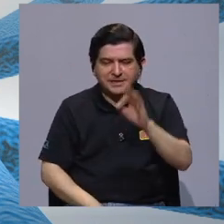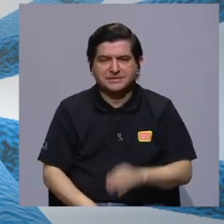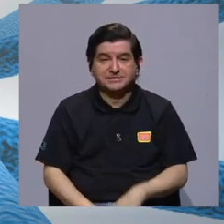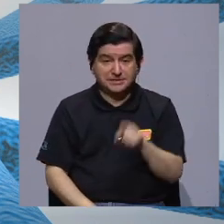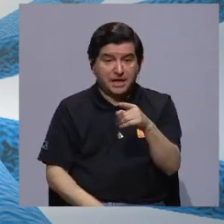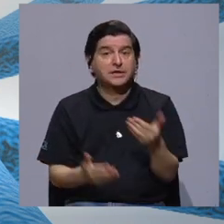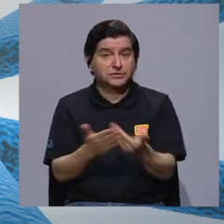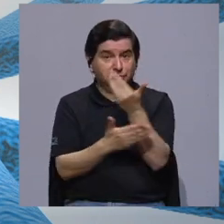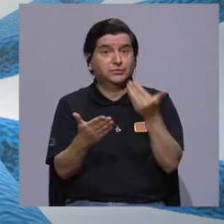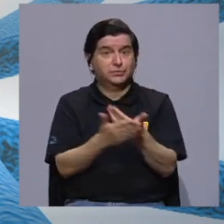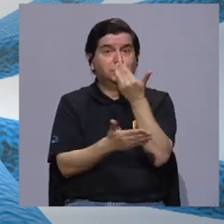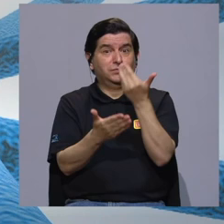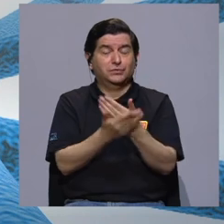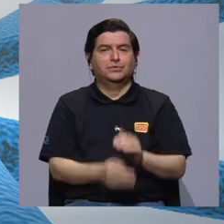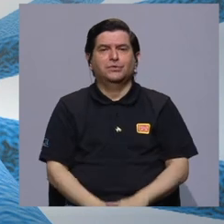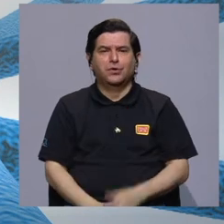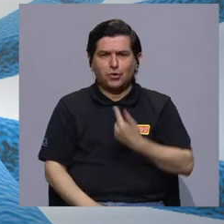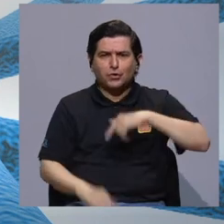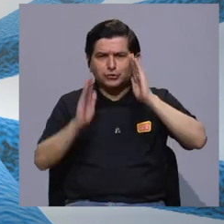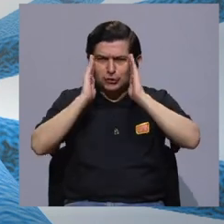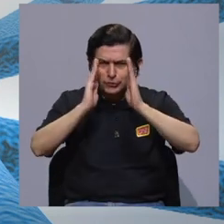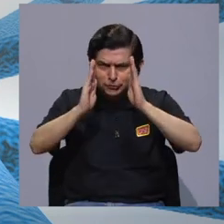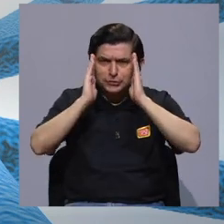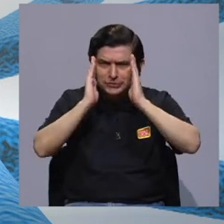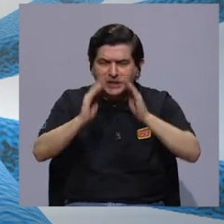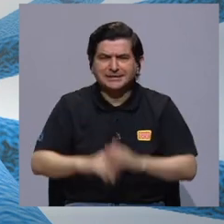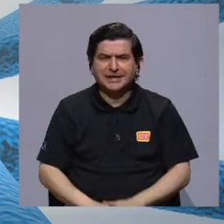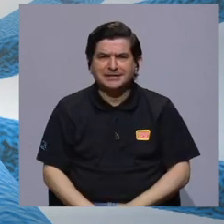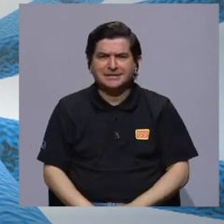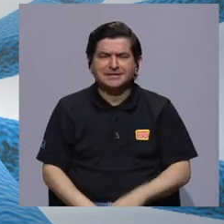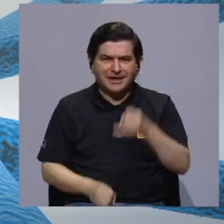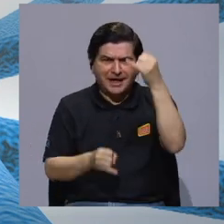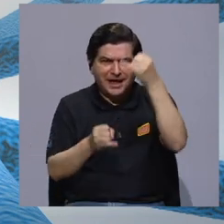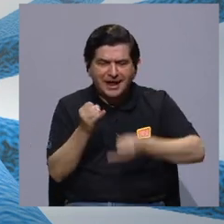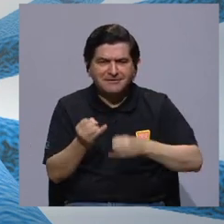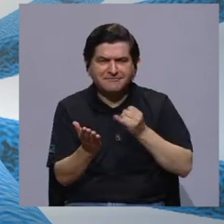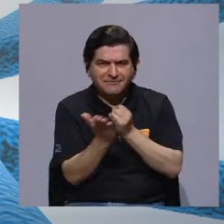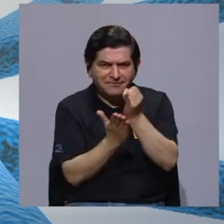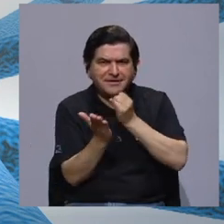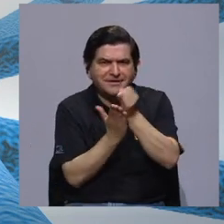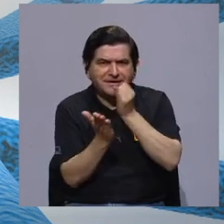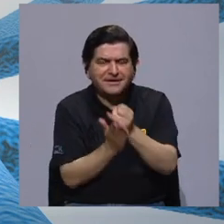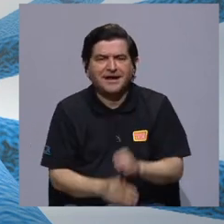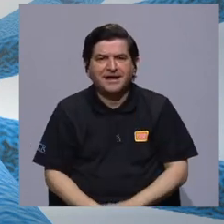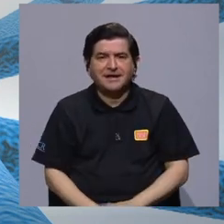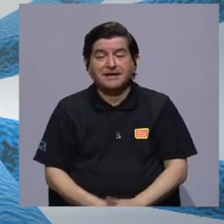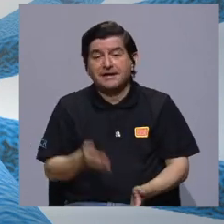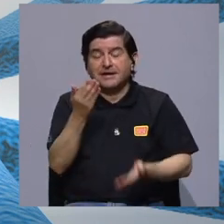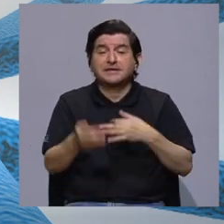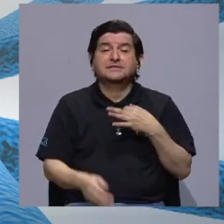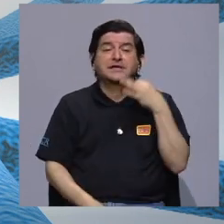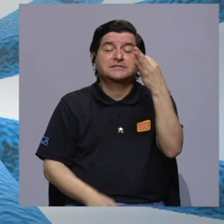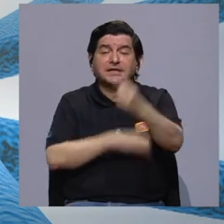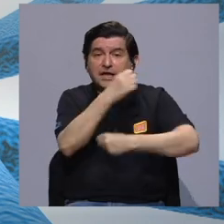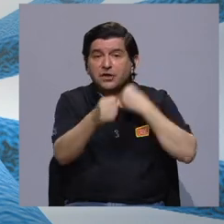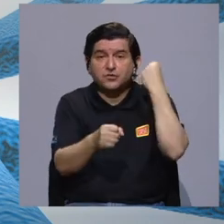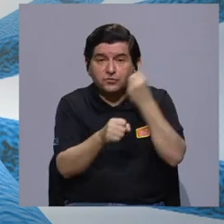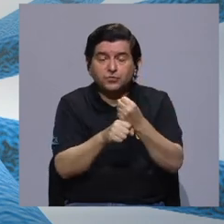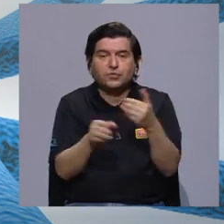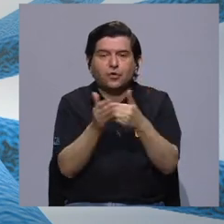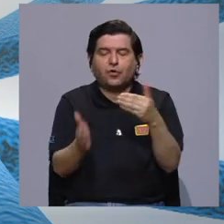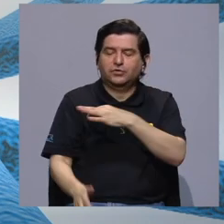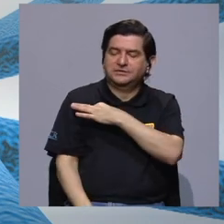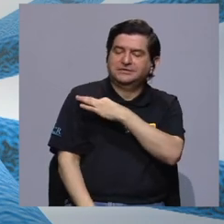resultados tan innovadores. Vamos a estar muy pendientes del término de esta investigación, así que no descartemos que el próximo